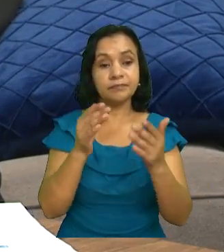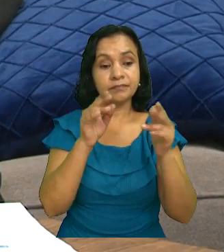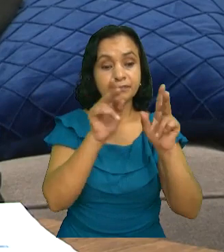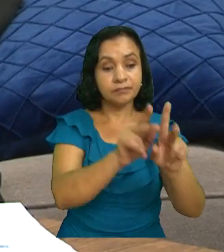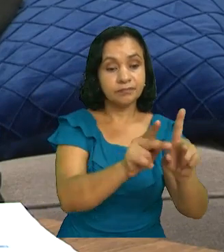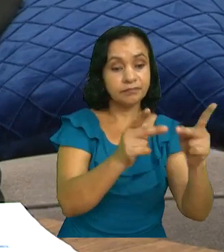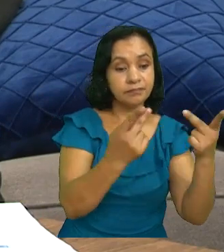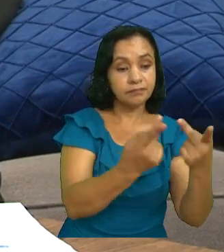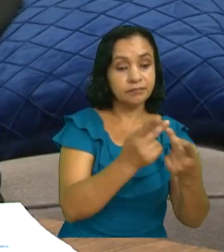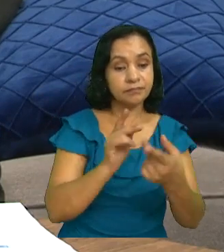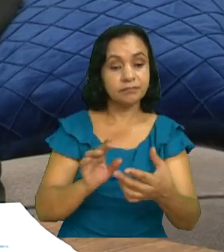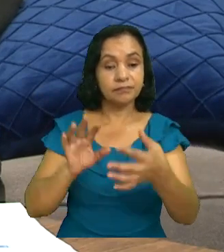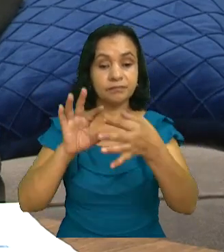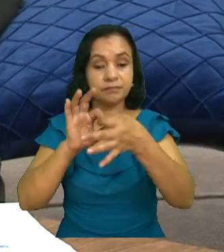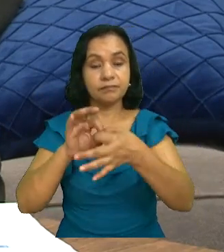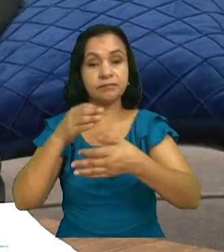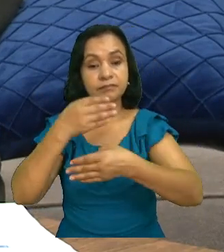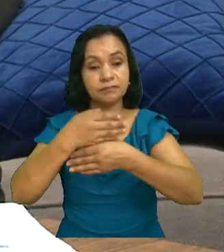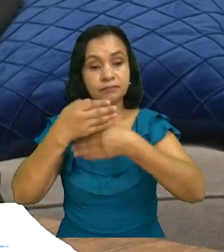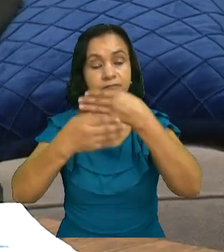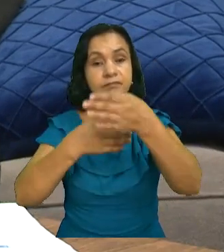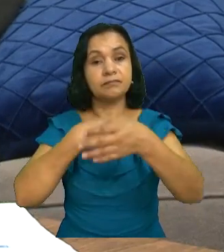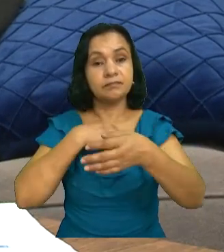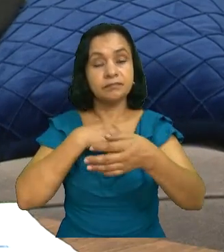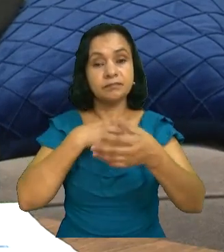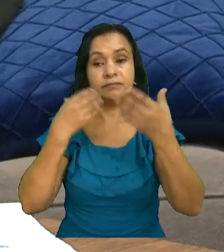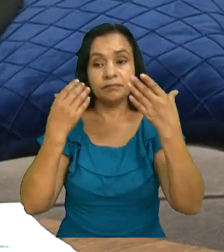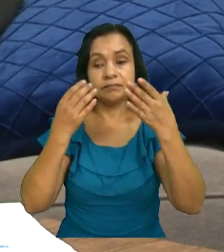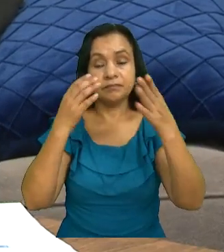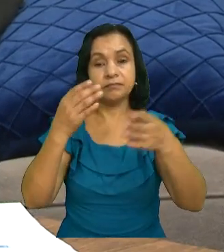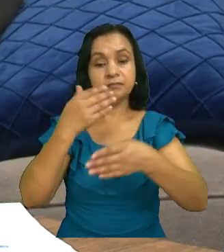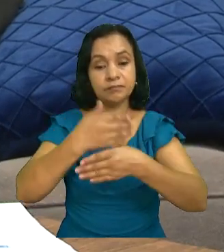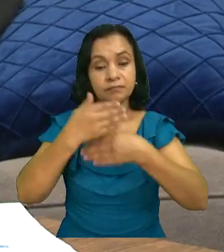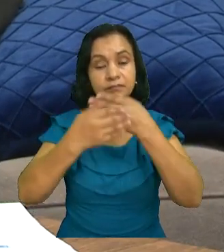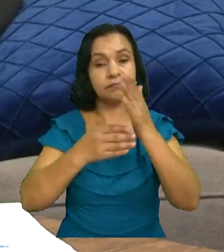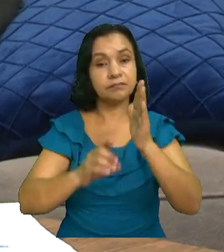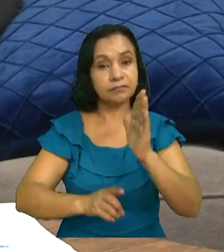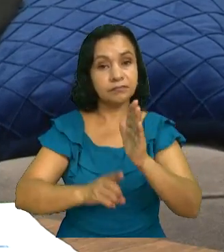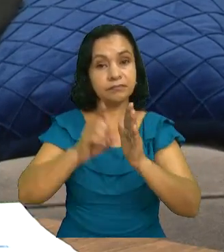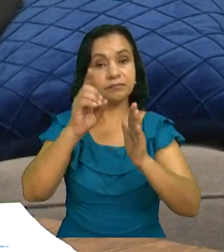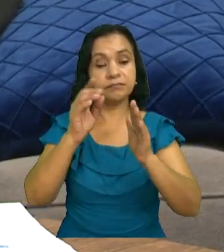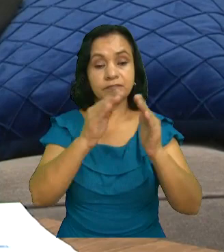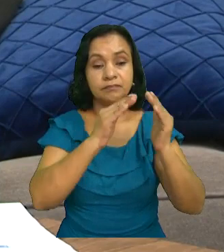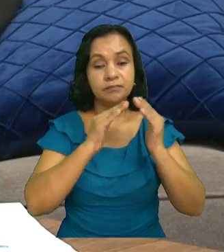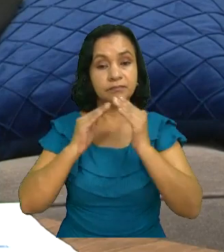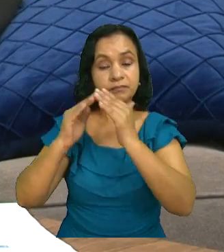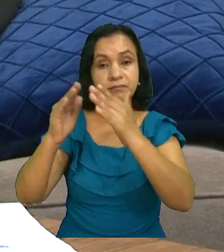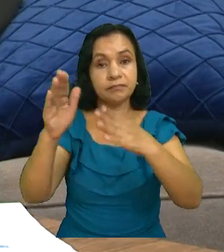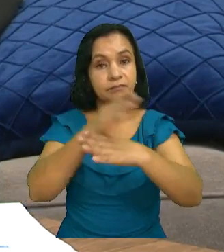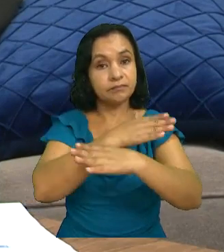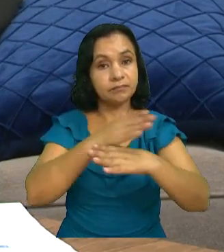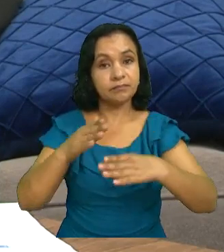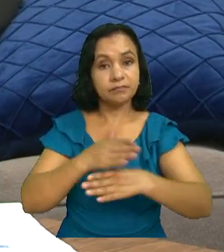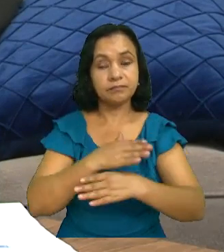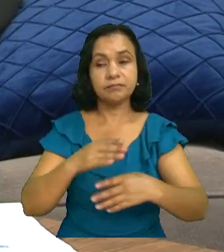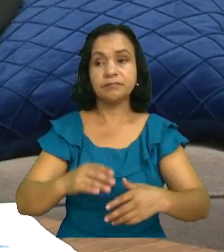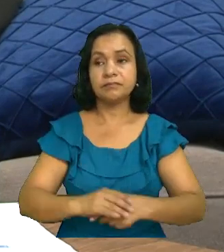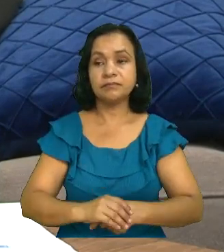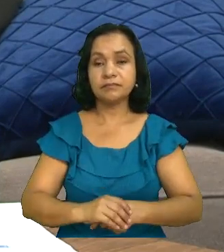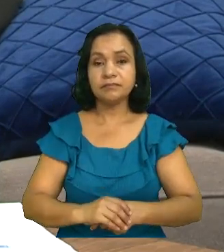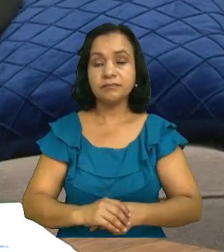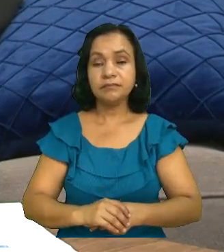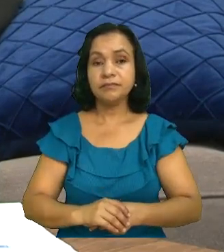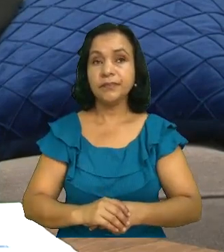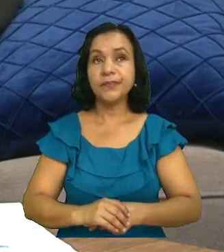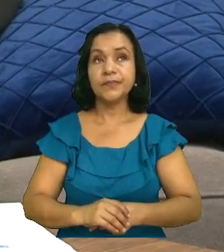población a la construcción de su obra, de sus propias obras de progreso. Ahí están, ¿verdad?,